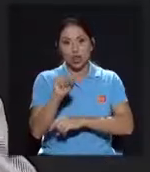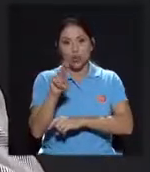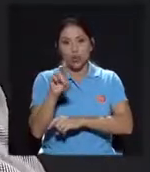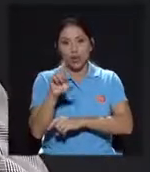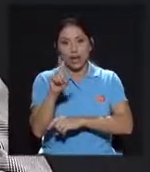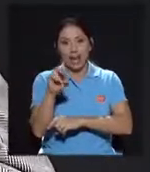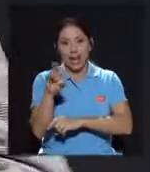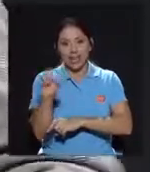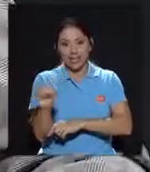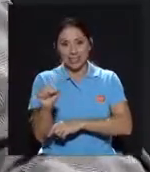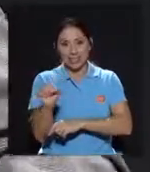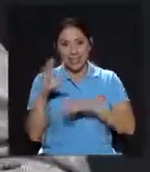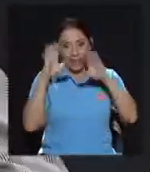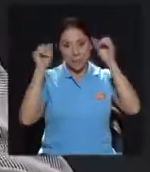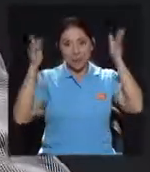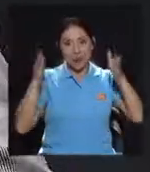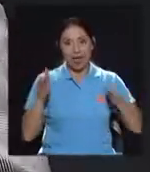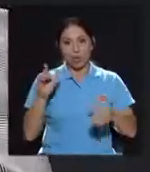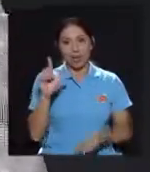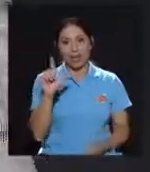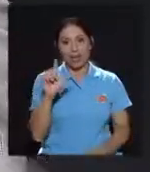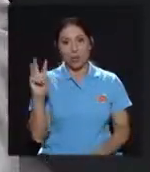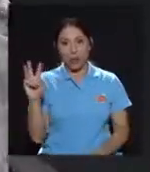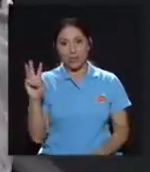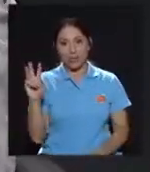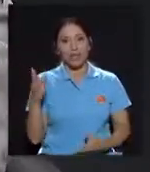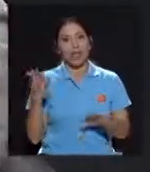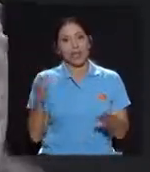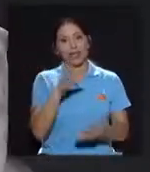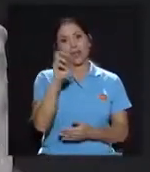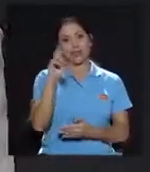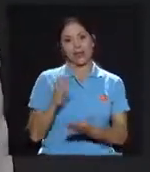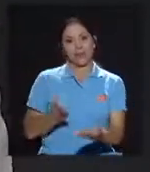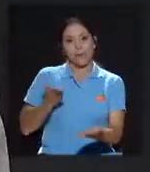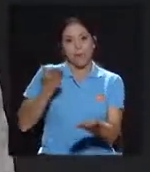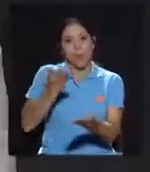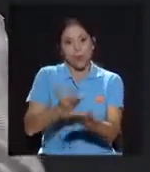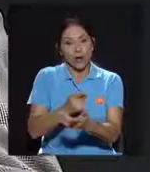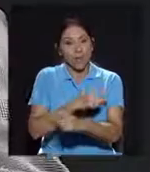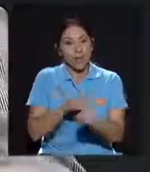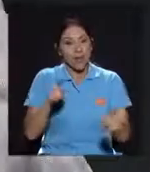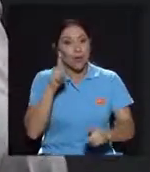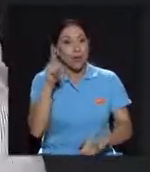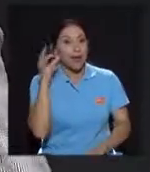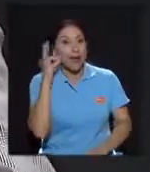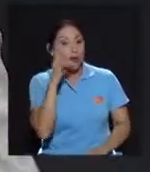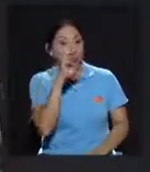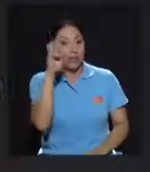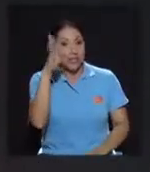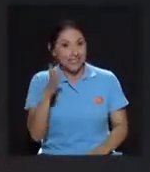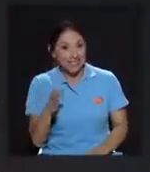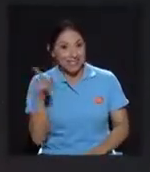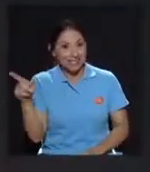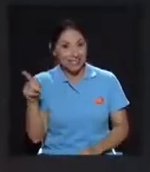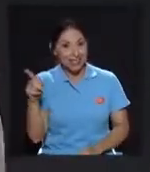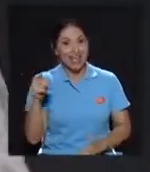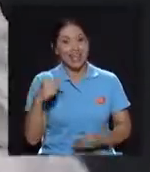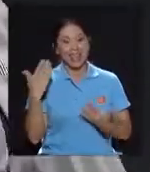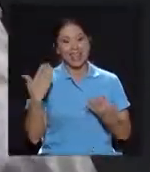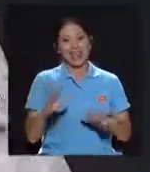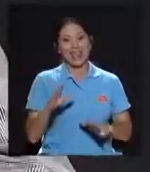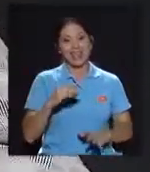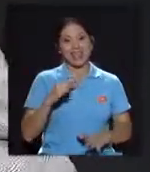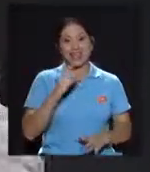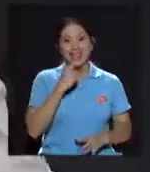costa rica es proponente pero además una costarricense nuestra embajador ante naciones unidas en ginebra es quien preside el comité y